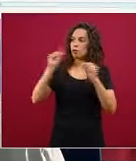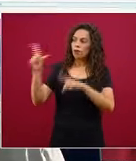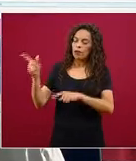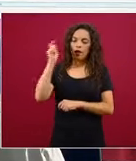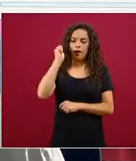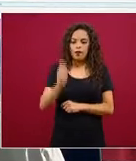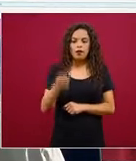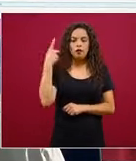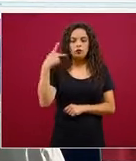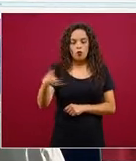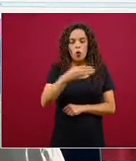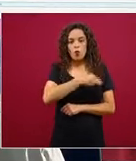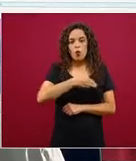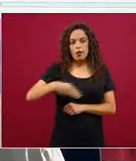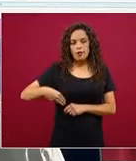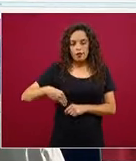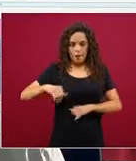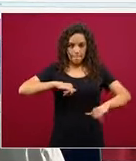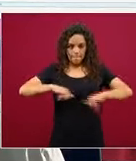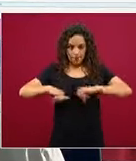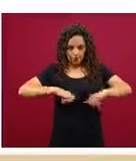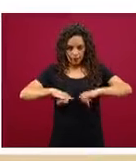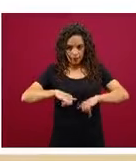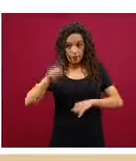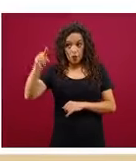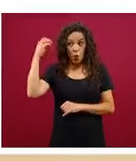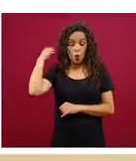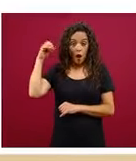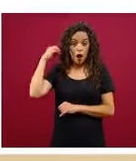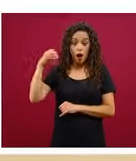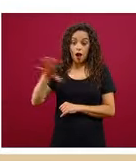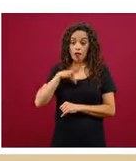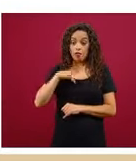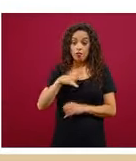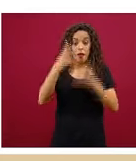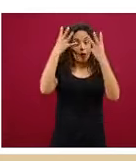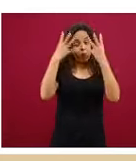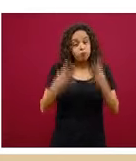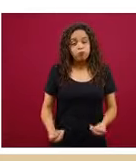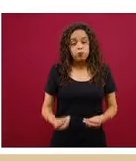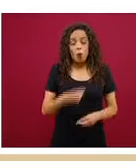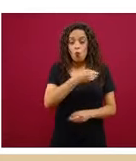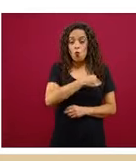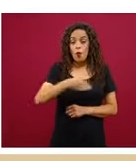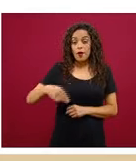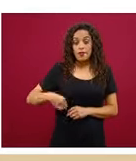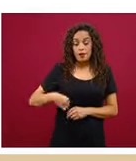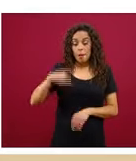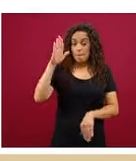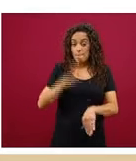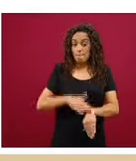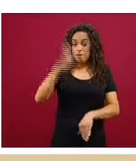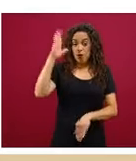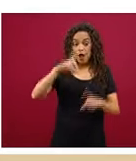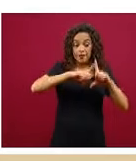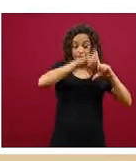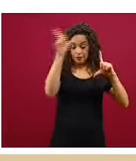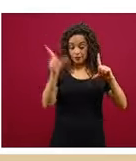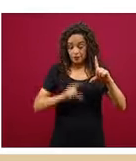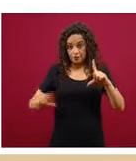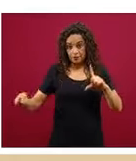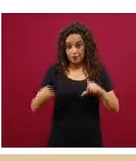Aquí recuerden que Oaxaca es el estado que más municipios tiene en nuestro país. Sin embargo, aquí